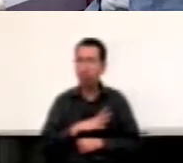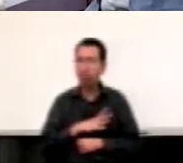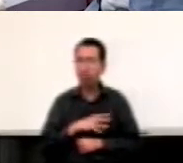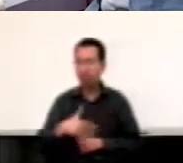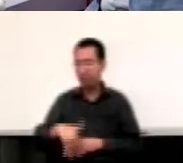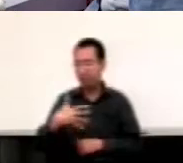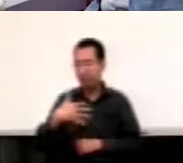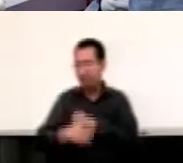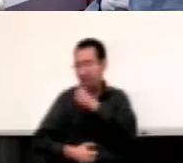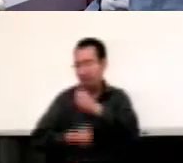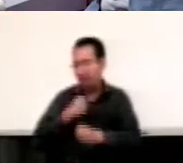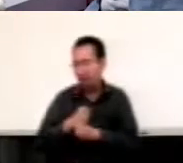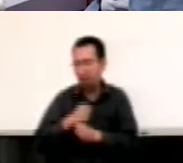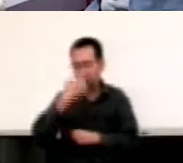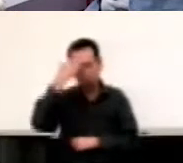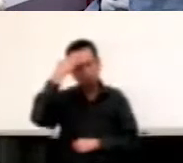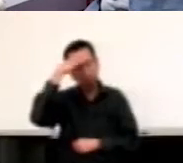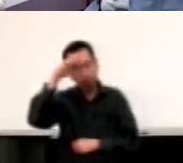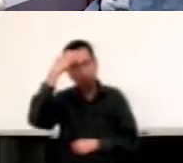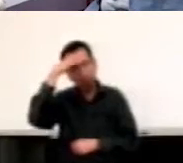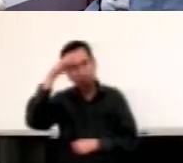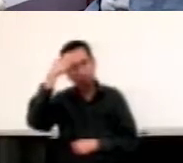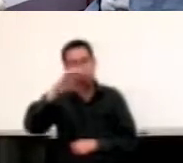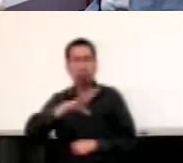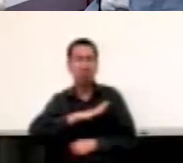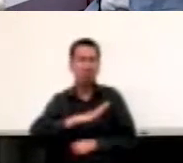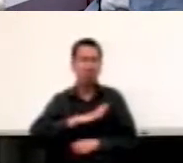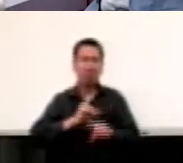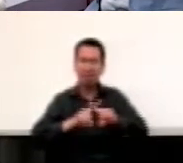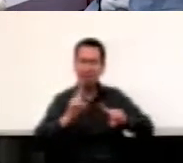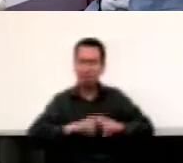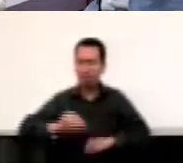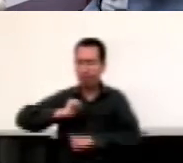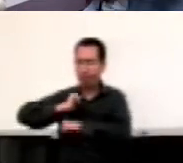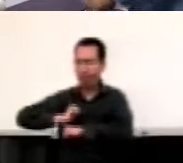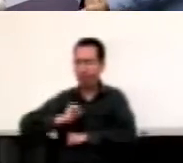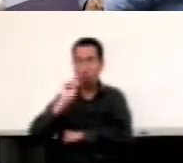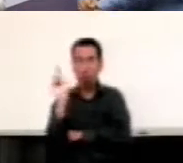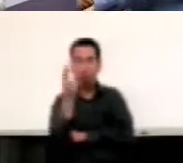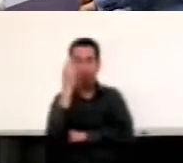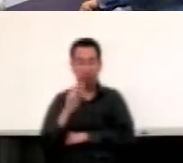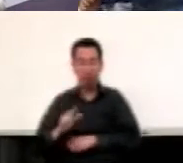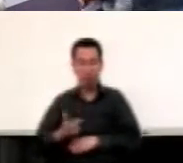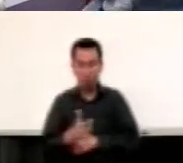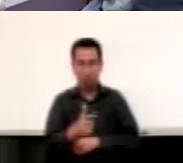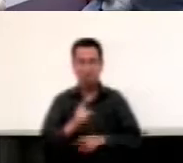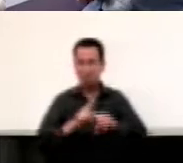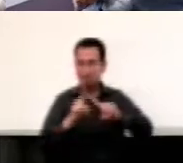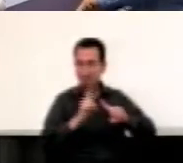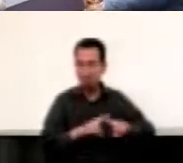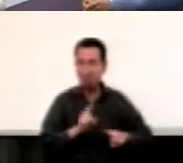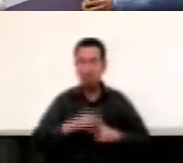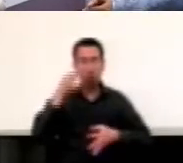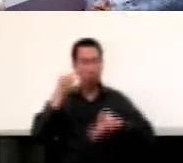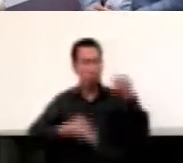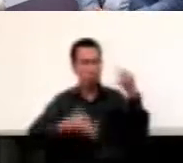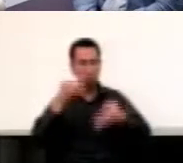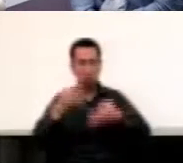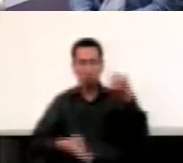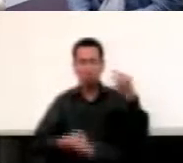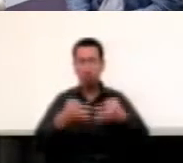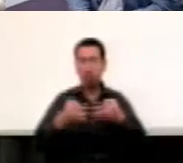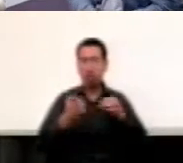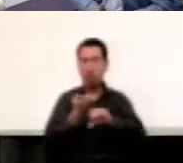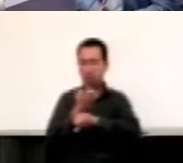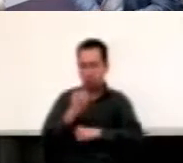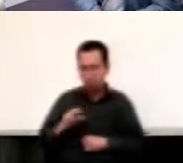15 años de experiencia en el sector público, desempeñándose en diversos cargos en la Universidad de Guanajuato, el Supremo Tribunal de Justicia del Estado de Guanajuato